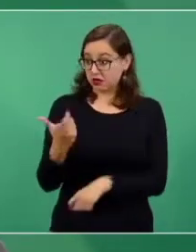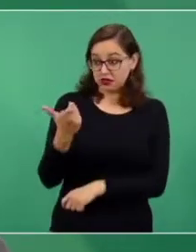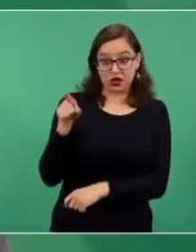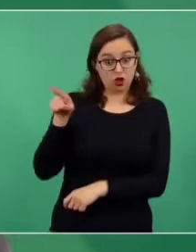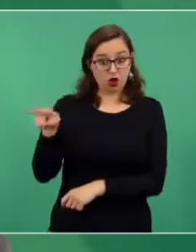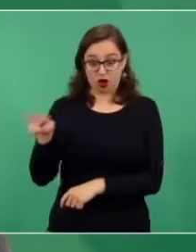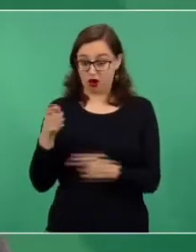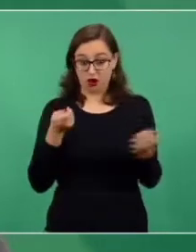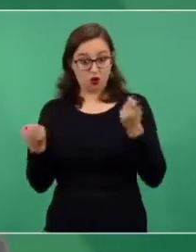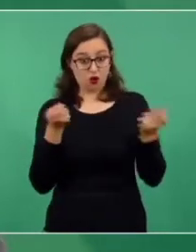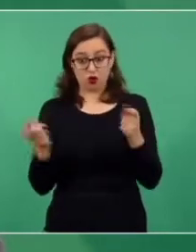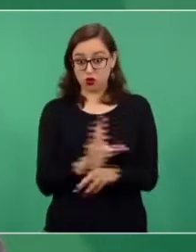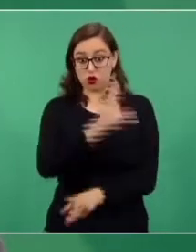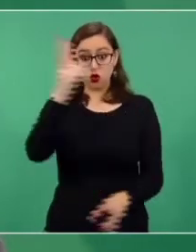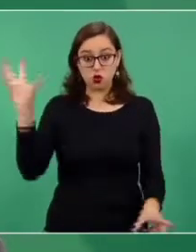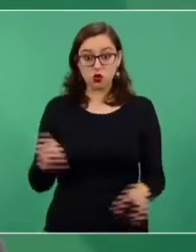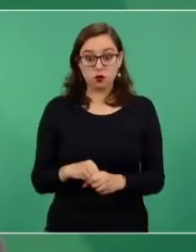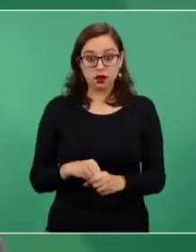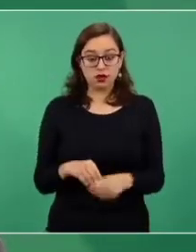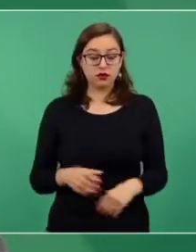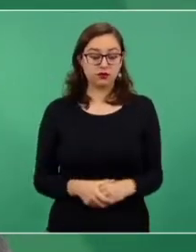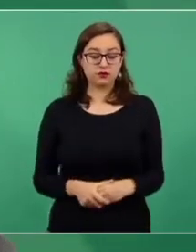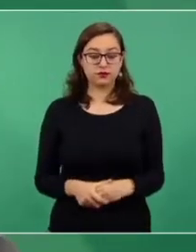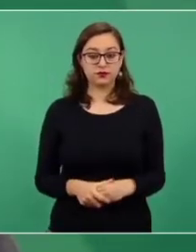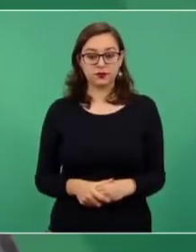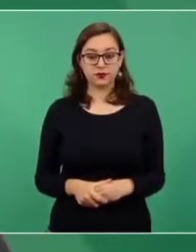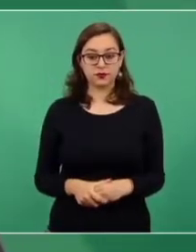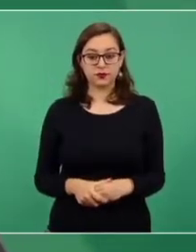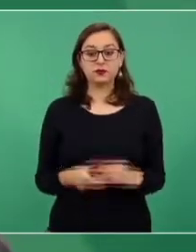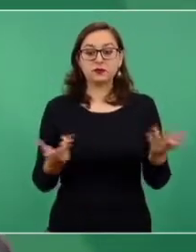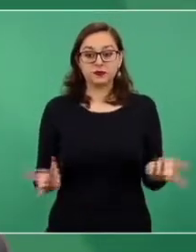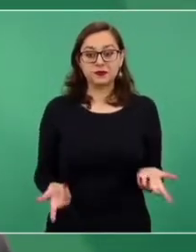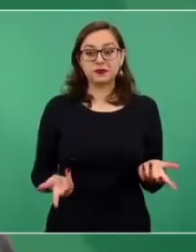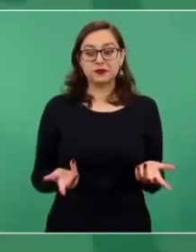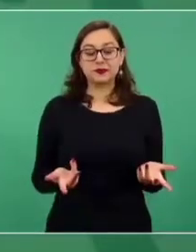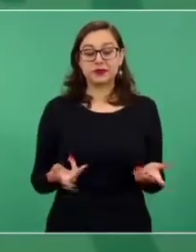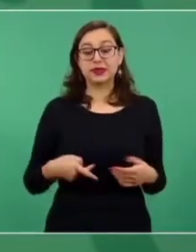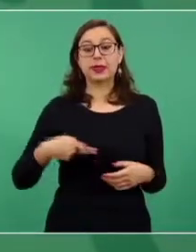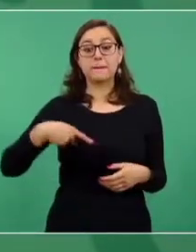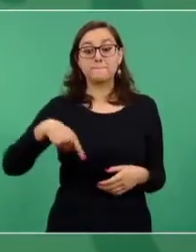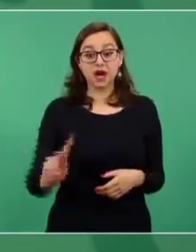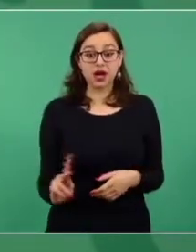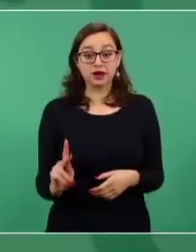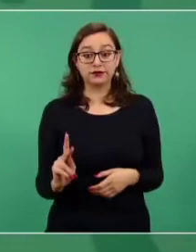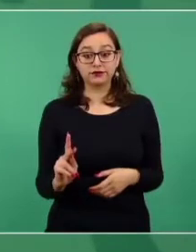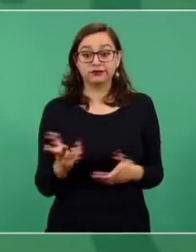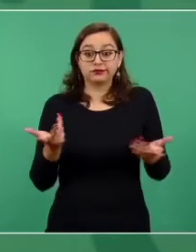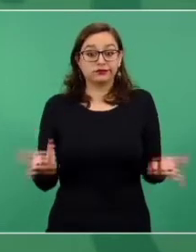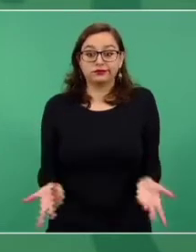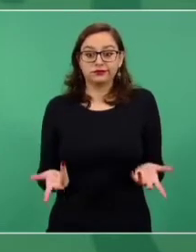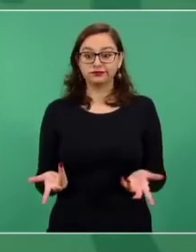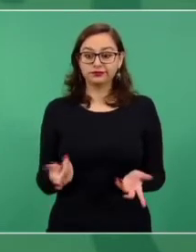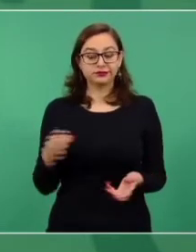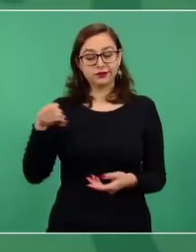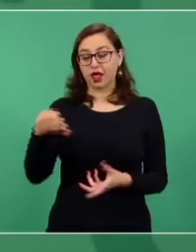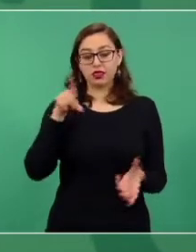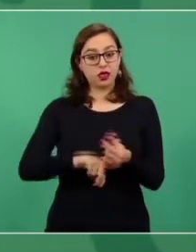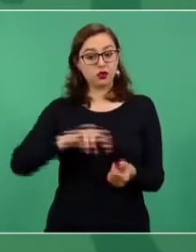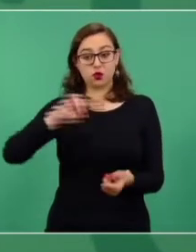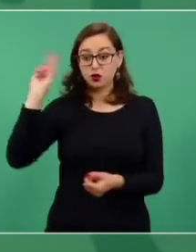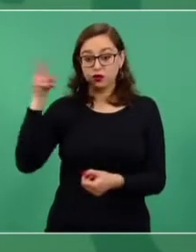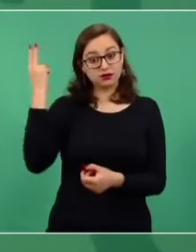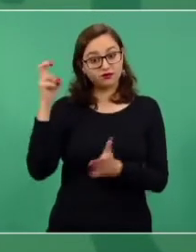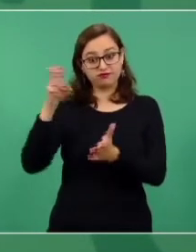y así en otros casos. Pero eso lo tienen que resolver los mismos universitarios